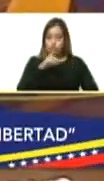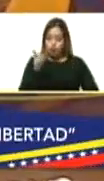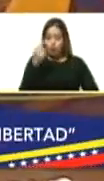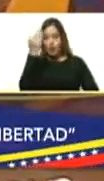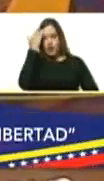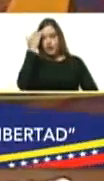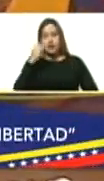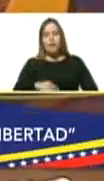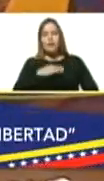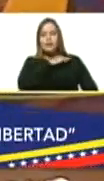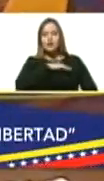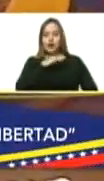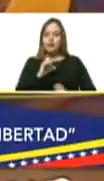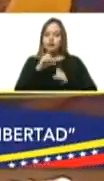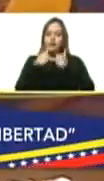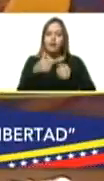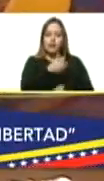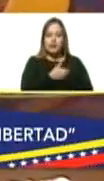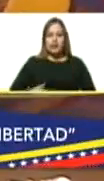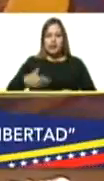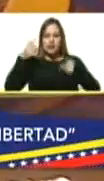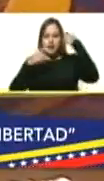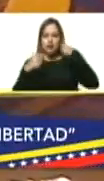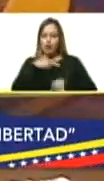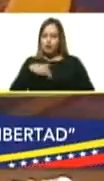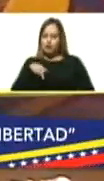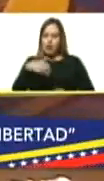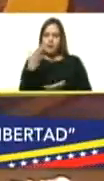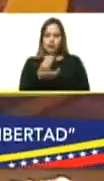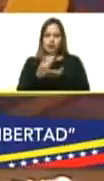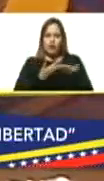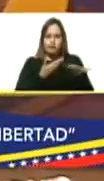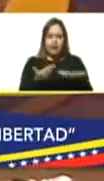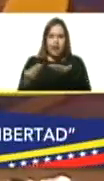misión creada por nuestro gigante eterno Hugo Chávez, hemos entregado